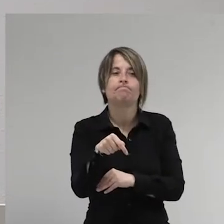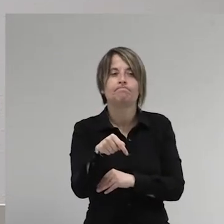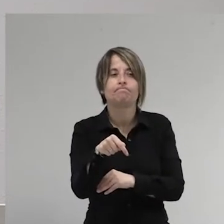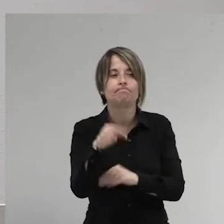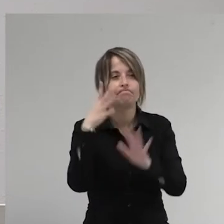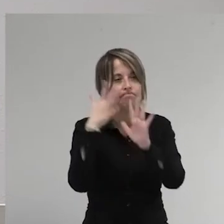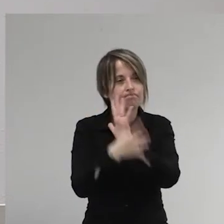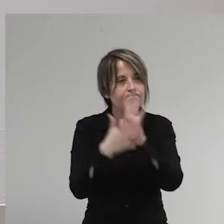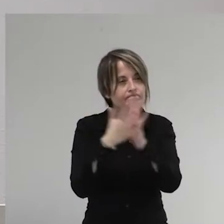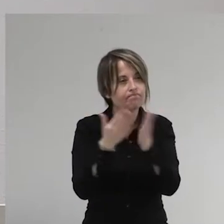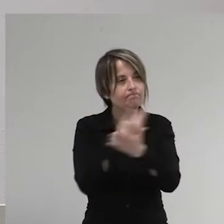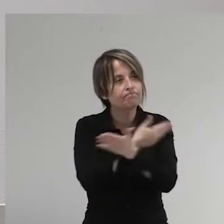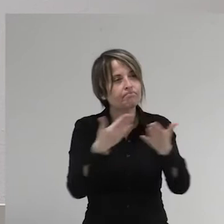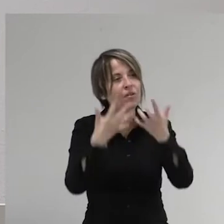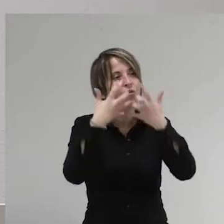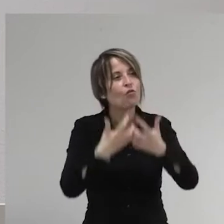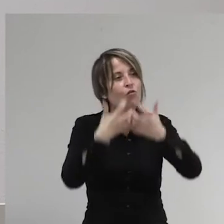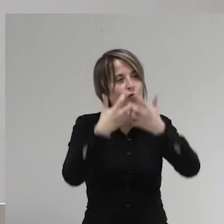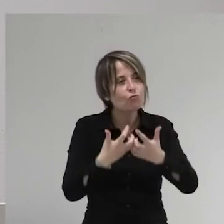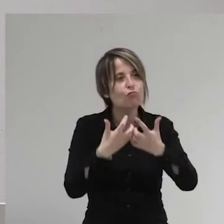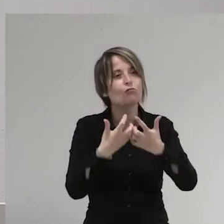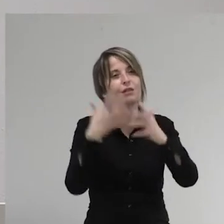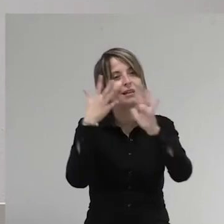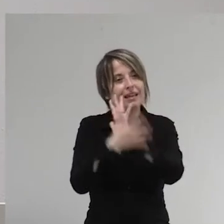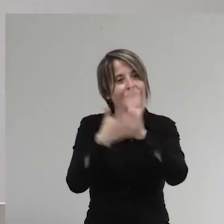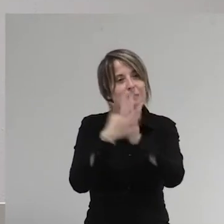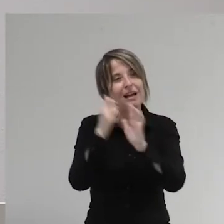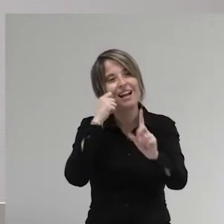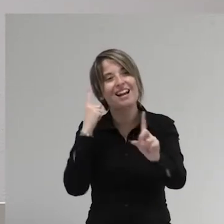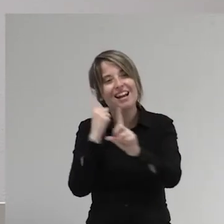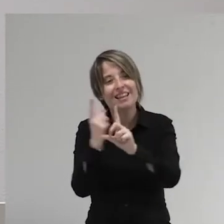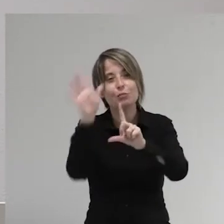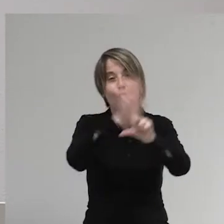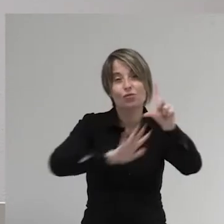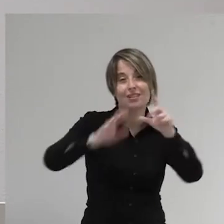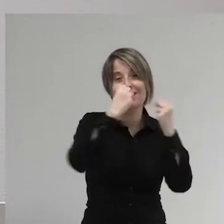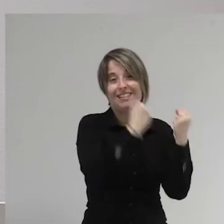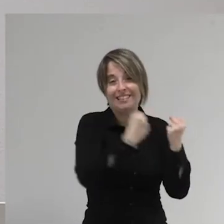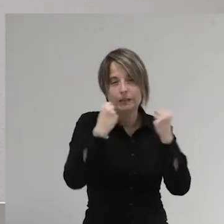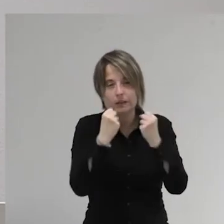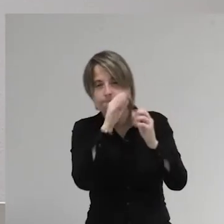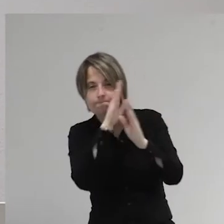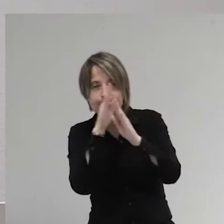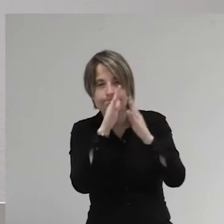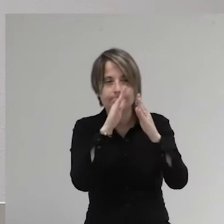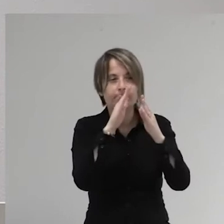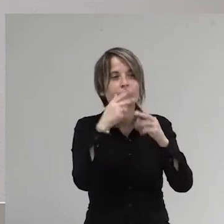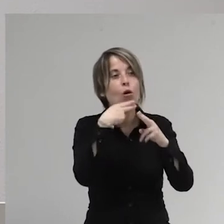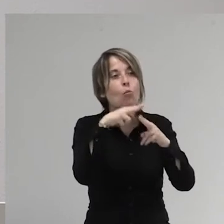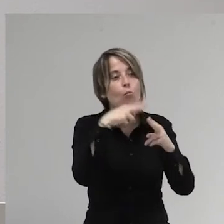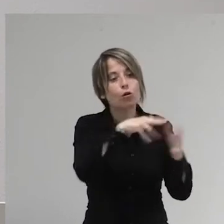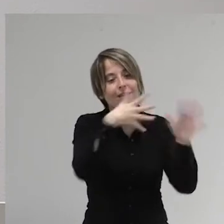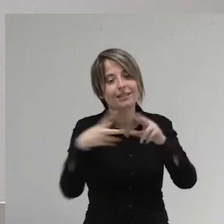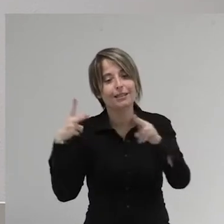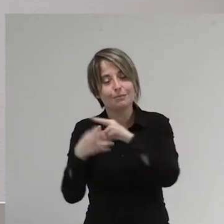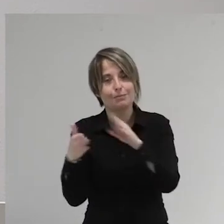precisamente mostrar a través de cómo funciona, o sea, desvelar el racismo de Estado, el racismo institucional subyacente a las políticas de